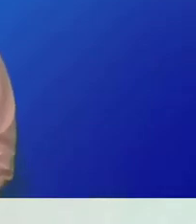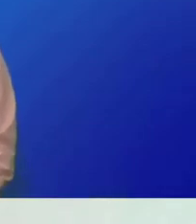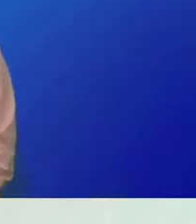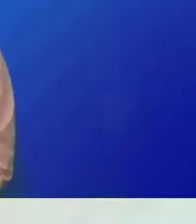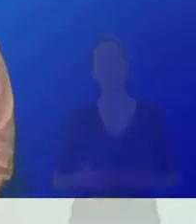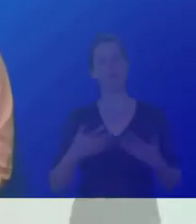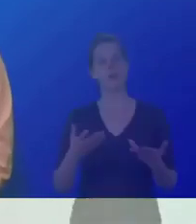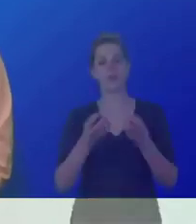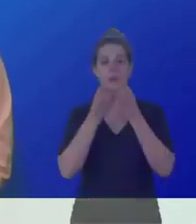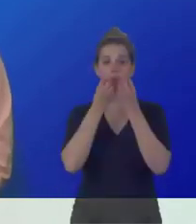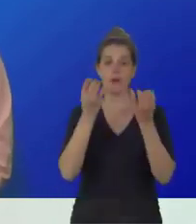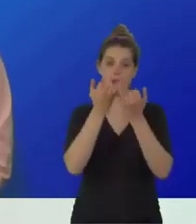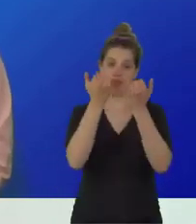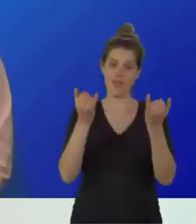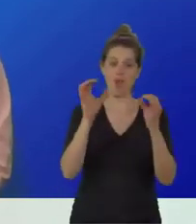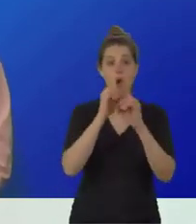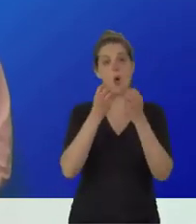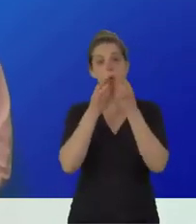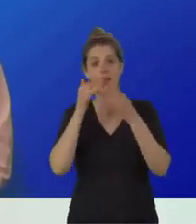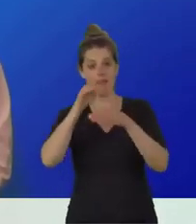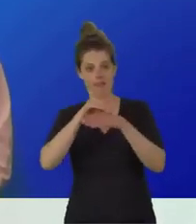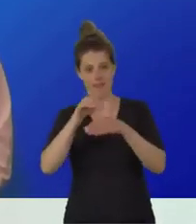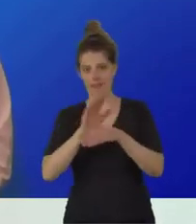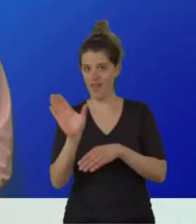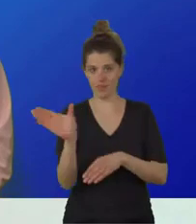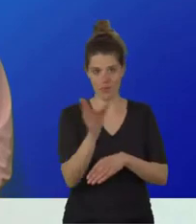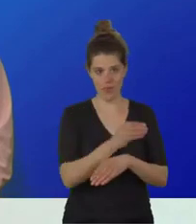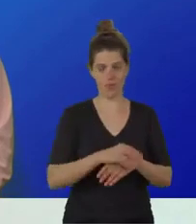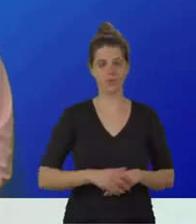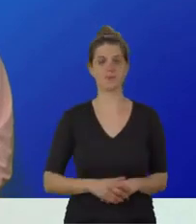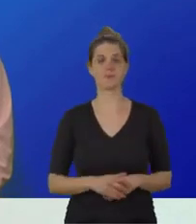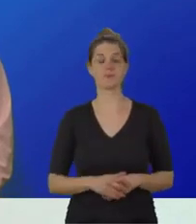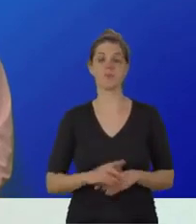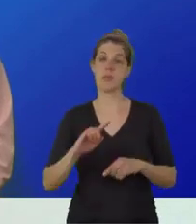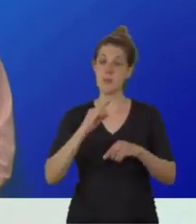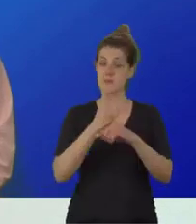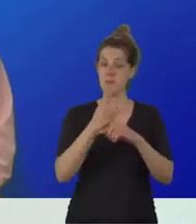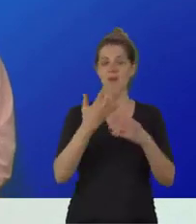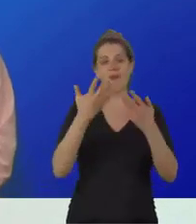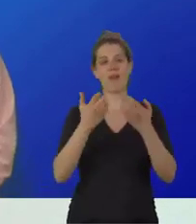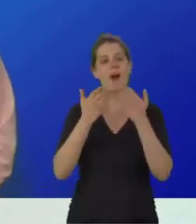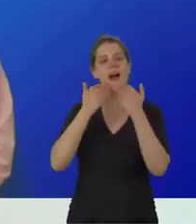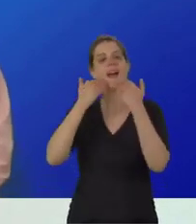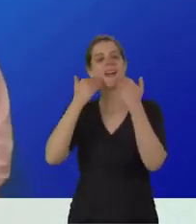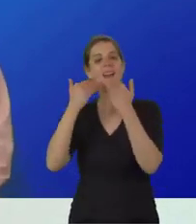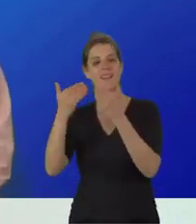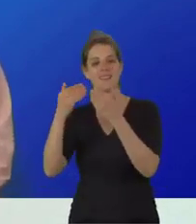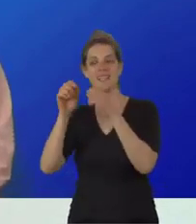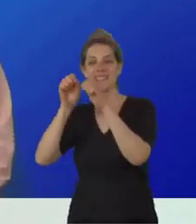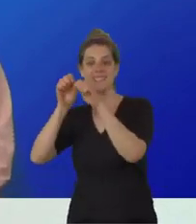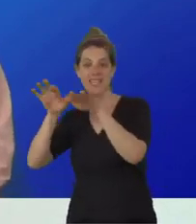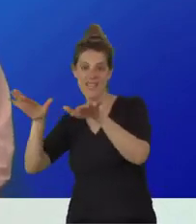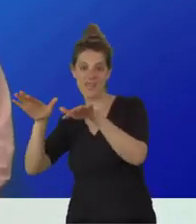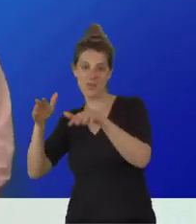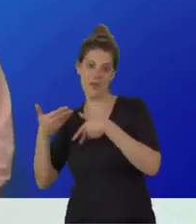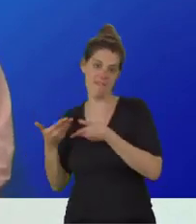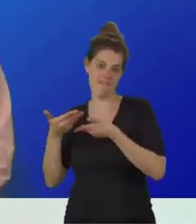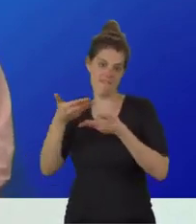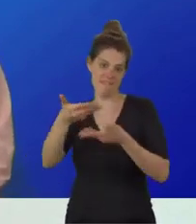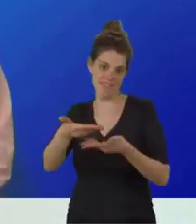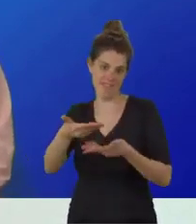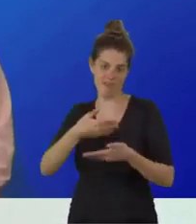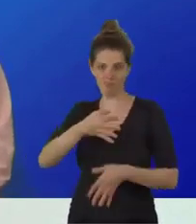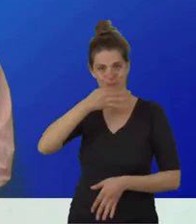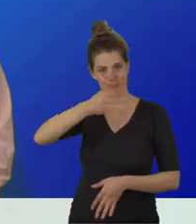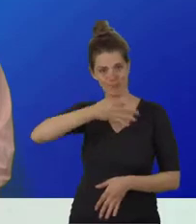Bueno, buenos días o buenas tardes a todos. Antes que nada quiero agradecer la invitación a participar que